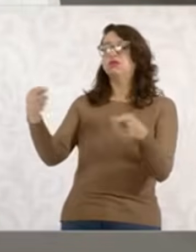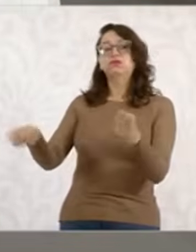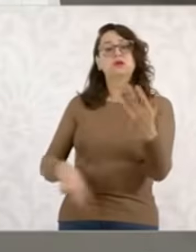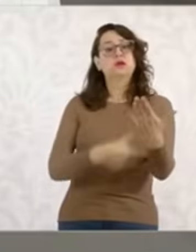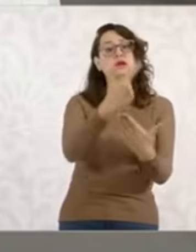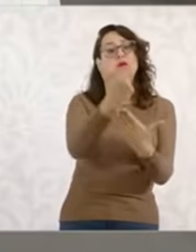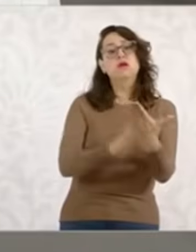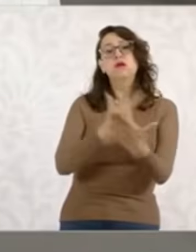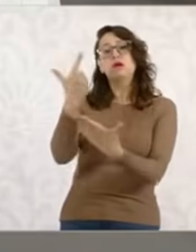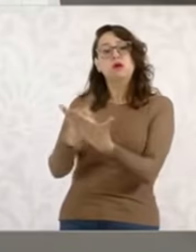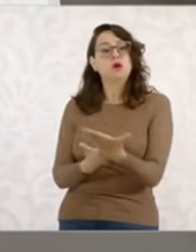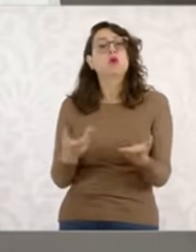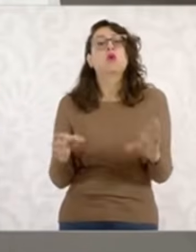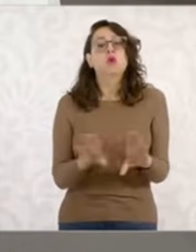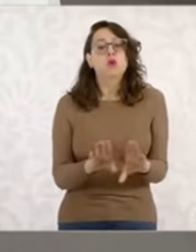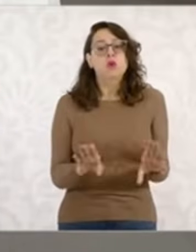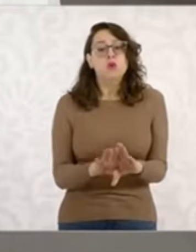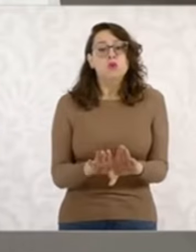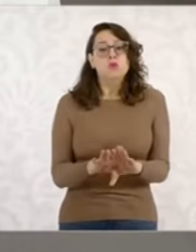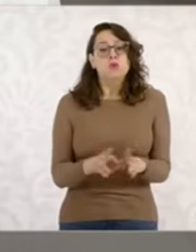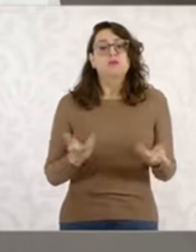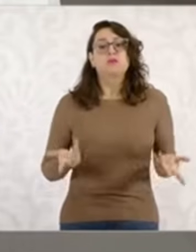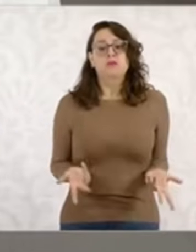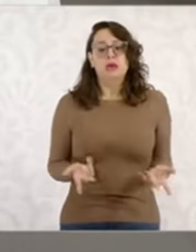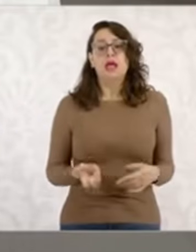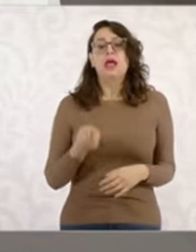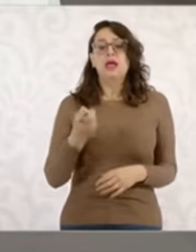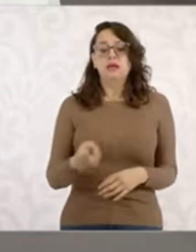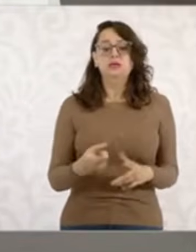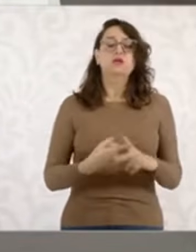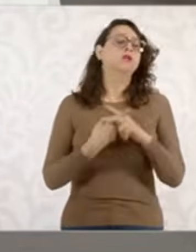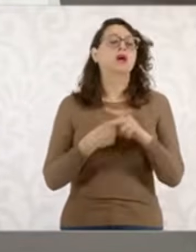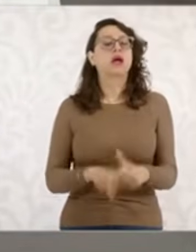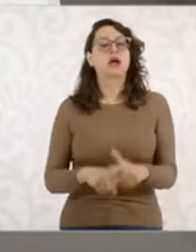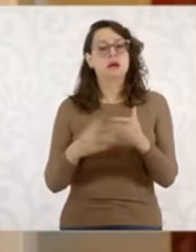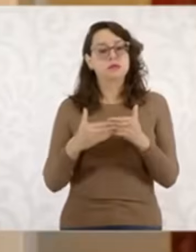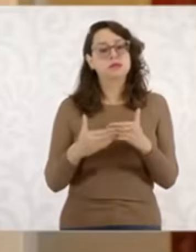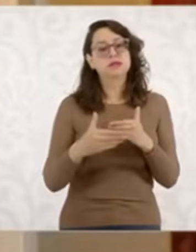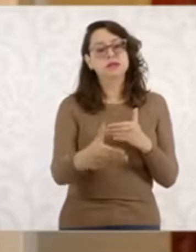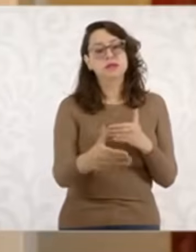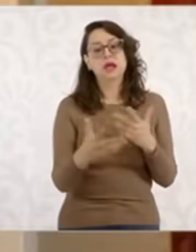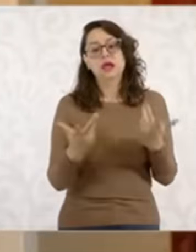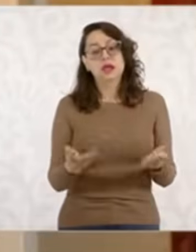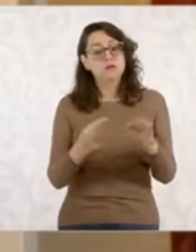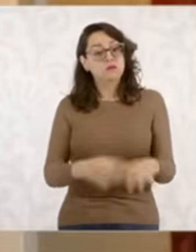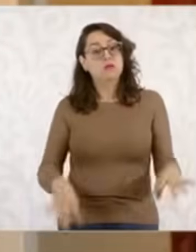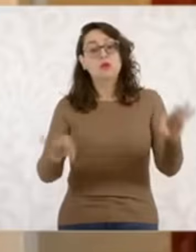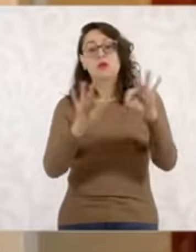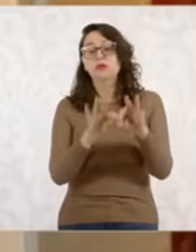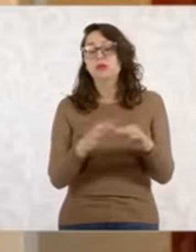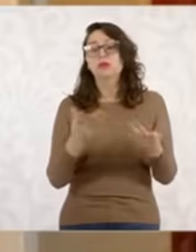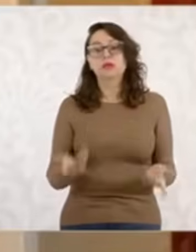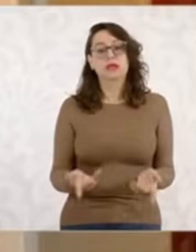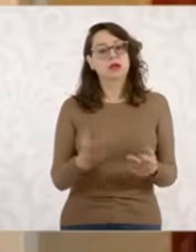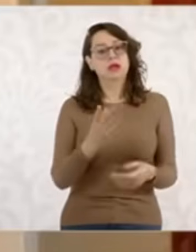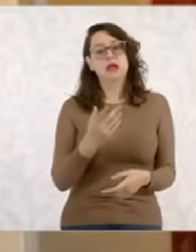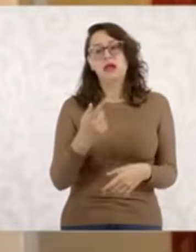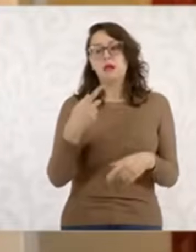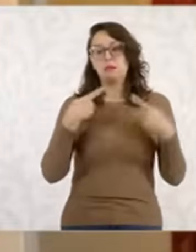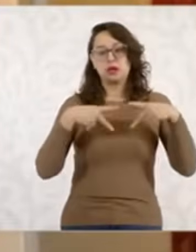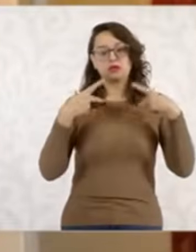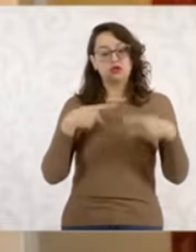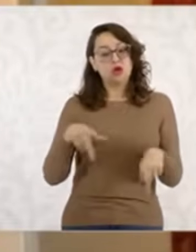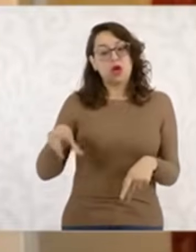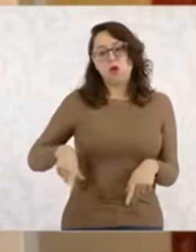instrucción de la presidenta para iniciar el proceso de vivienda es no tener intermediarios, que la relación del